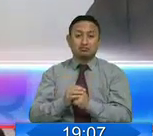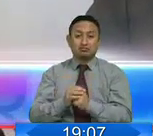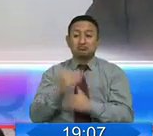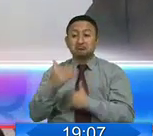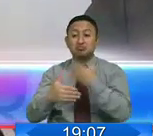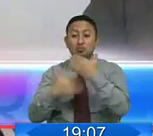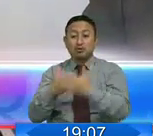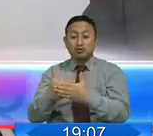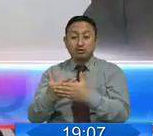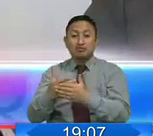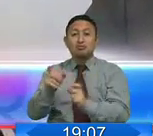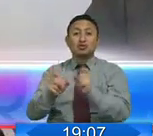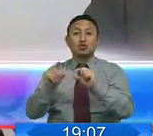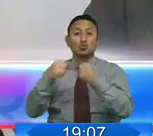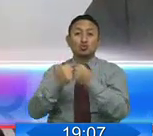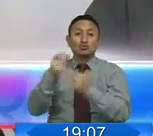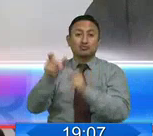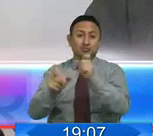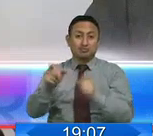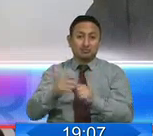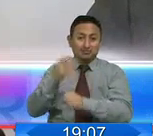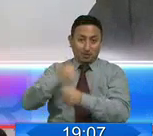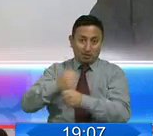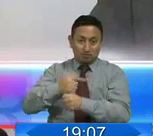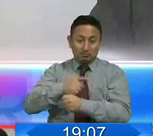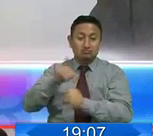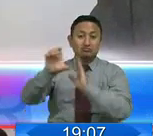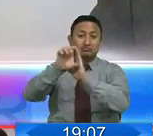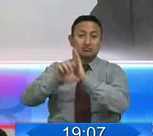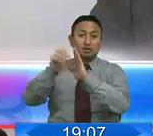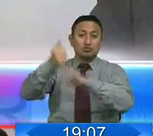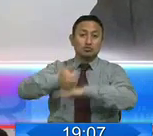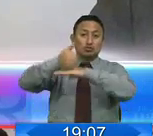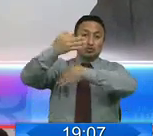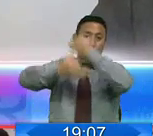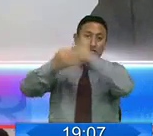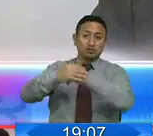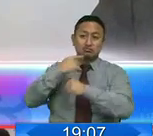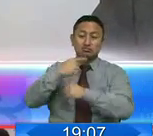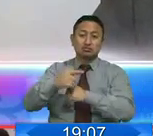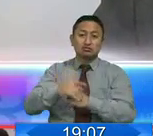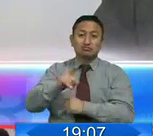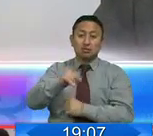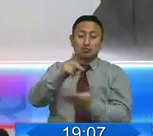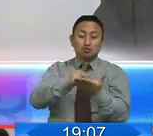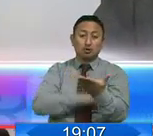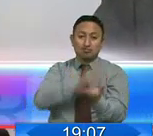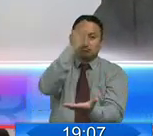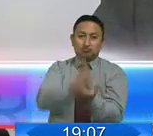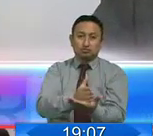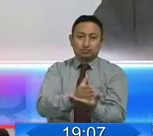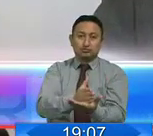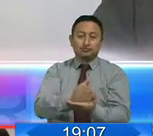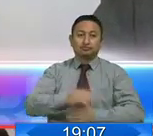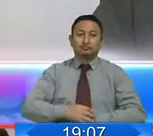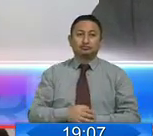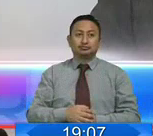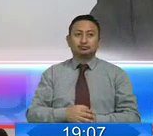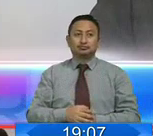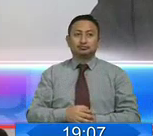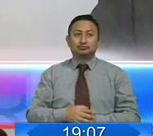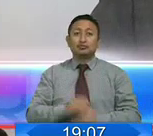puede ocasionar a la clase trabajadora la corte constitucional dicte como medidas cautelares la suspensión del tratamiento de ese proyecto